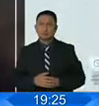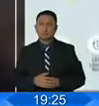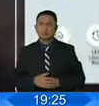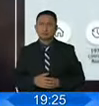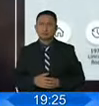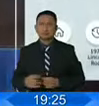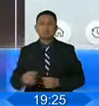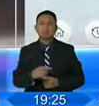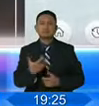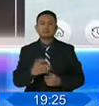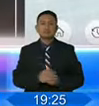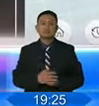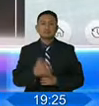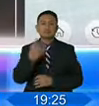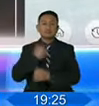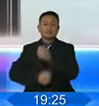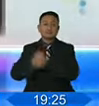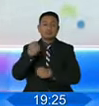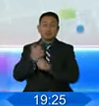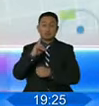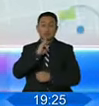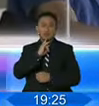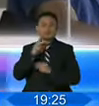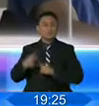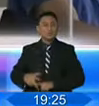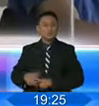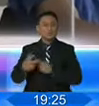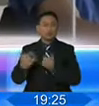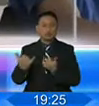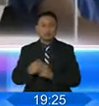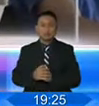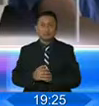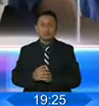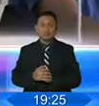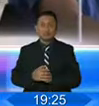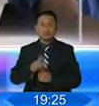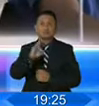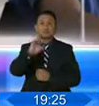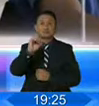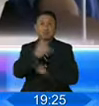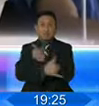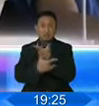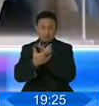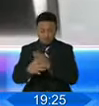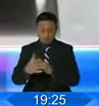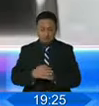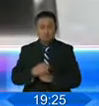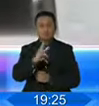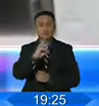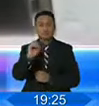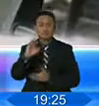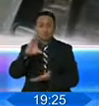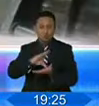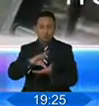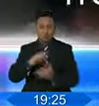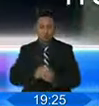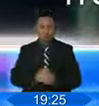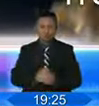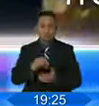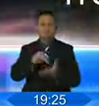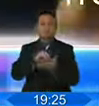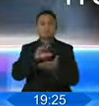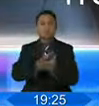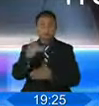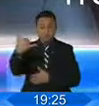La iniciativa nació hace algunos años en Estados Unidos, hoy con presencia en más de 70 países y 600 ciudades. La aplicación